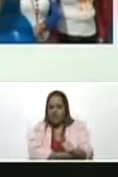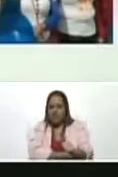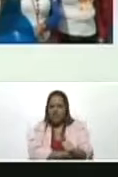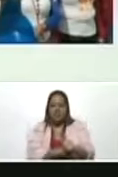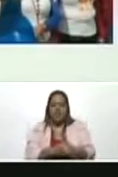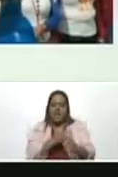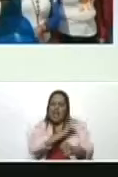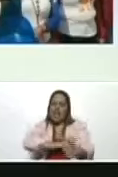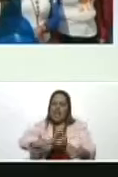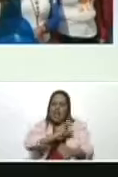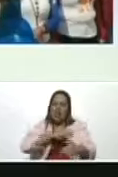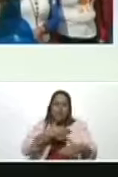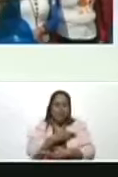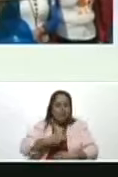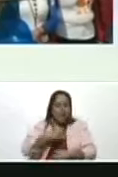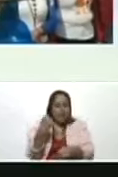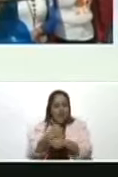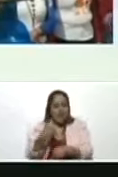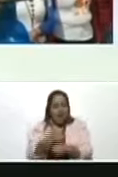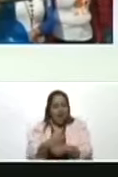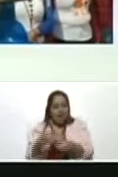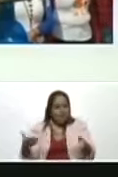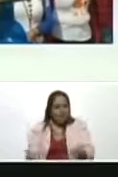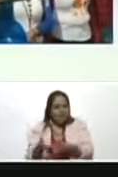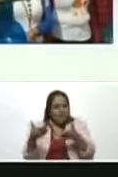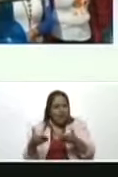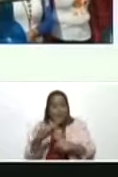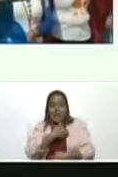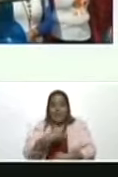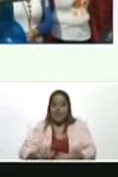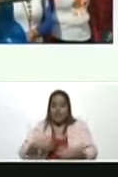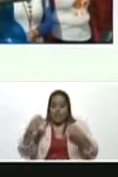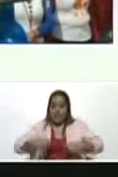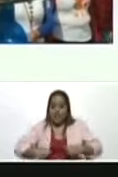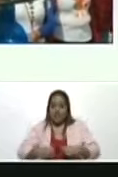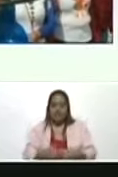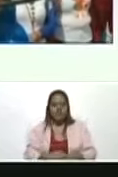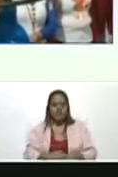energía, con ganas de trabajar, un presidente duro?